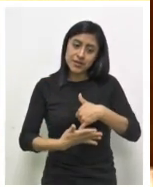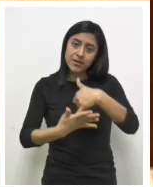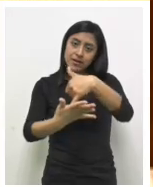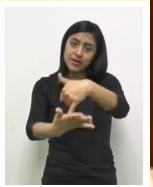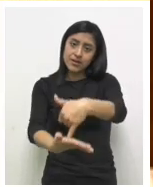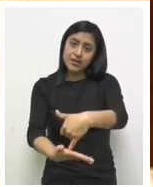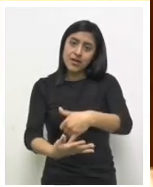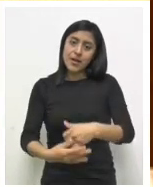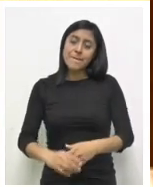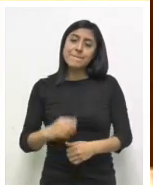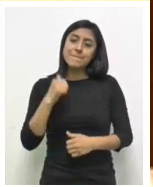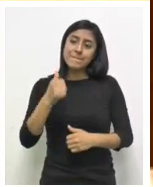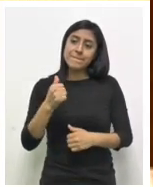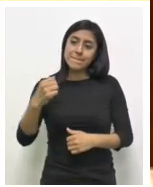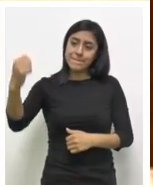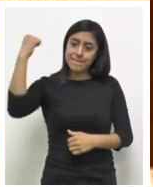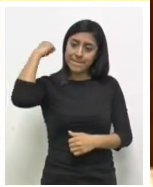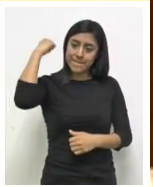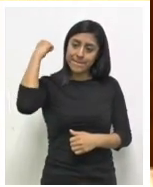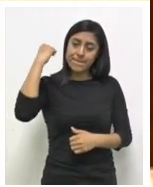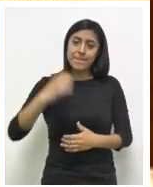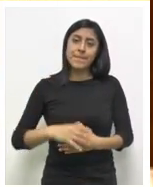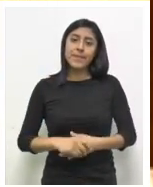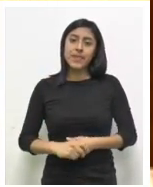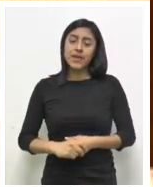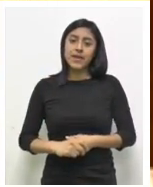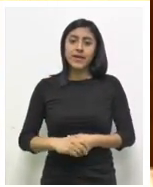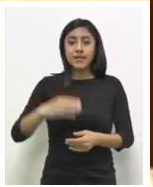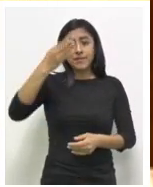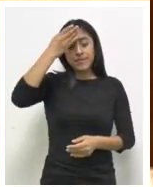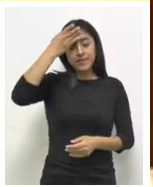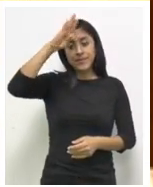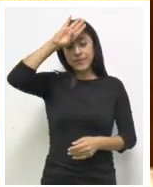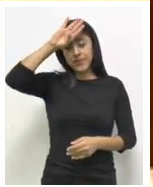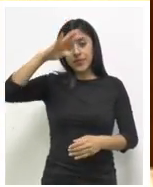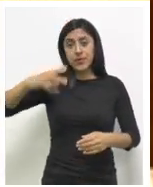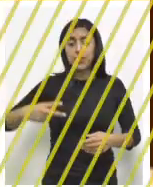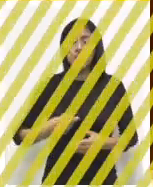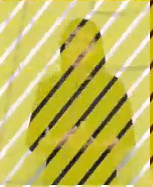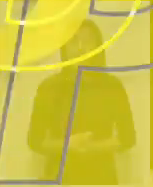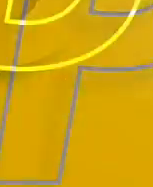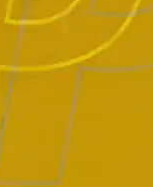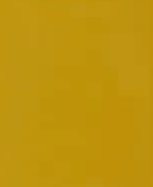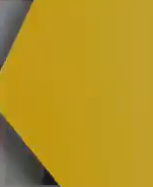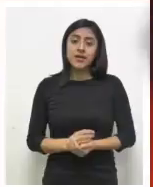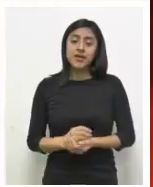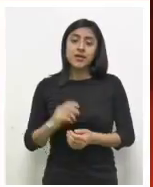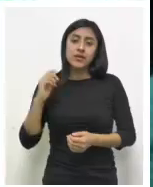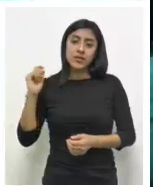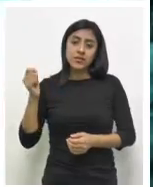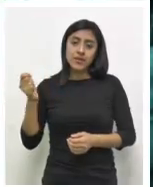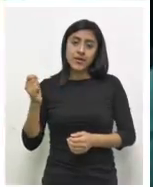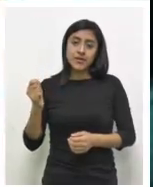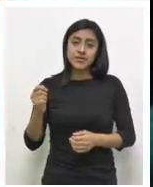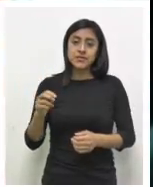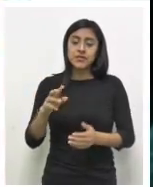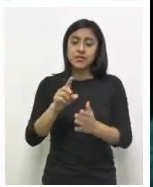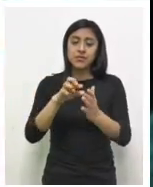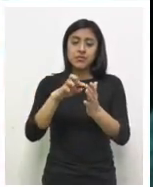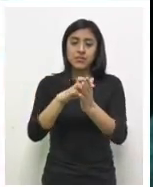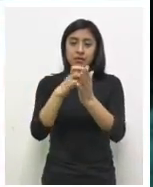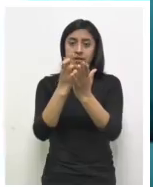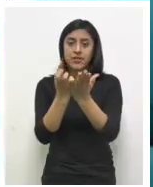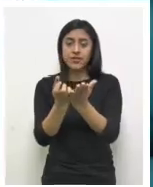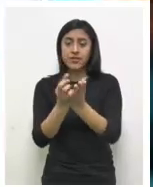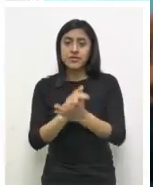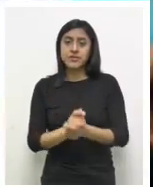que debía ser merecedor de esa orden bien ganada. Ya viviendo en Cuba, su faceta cambió